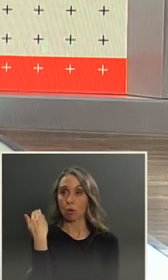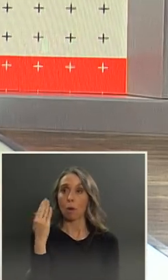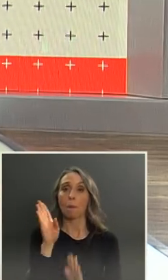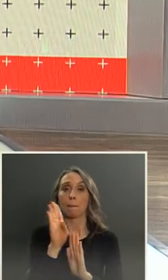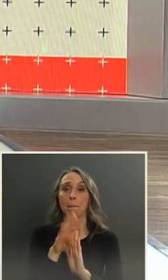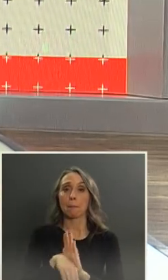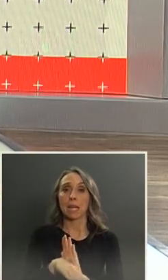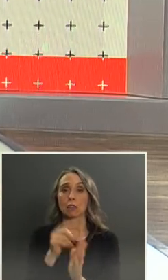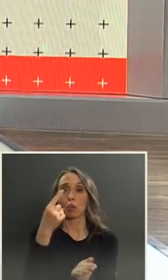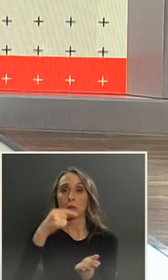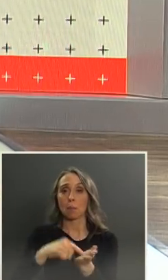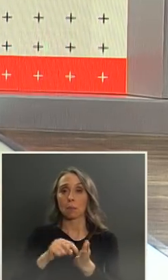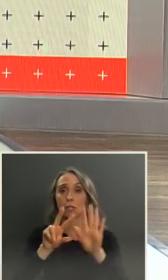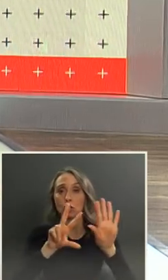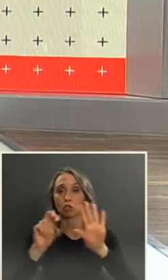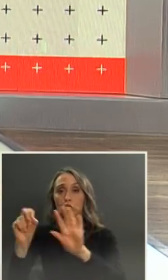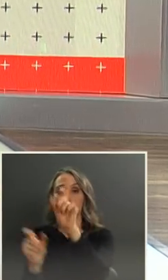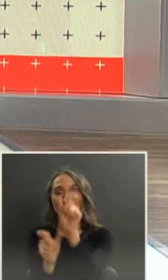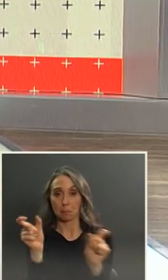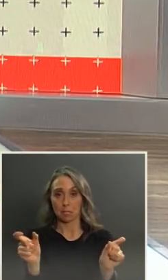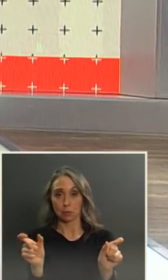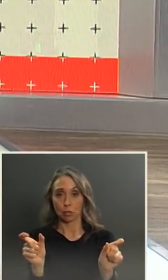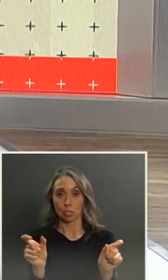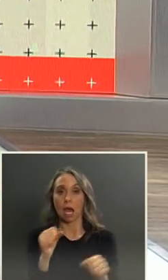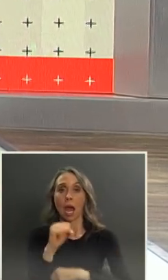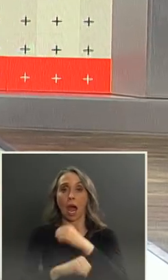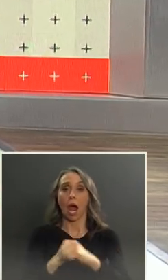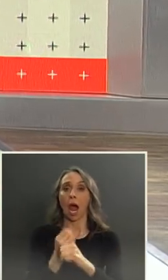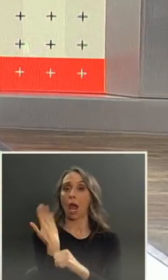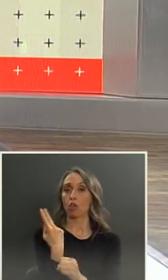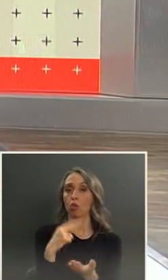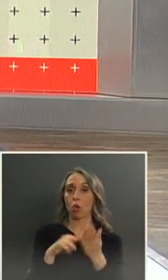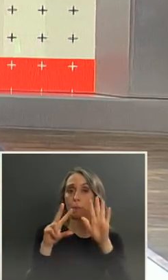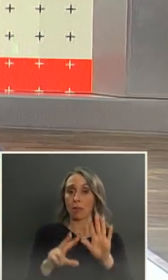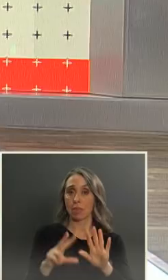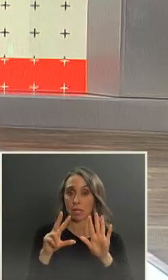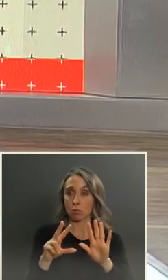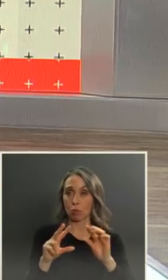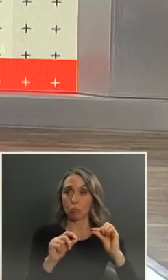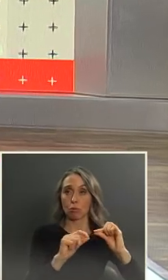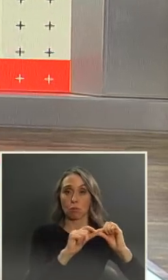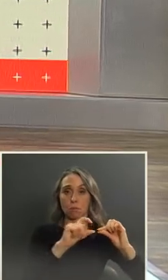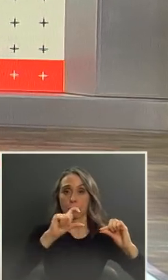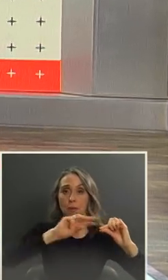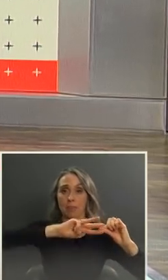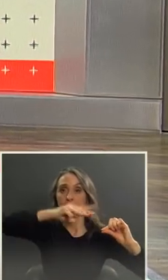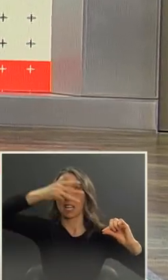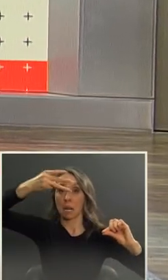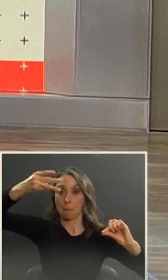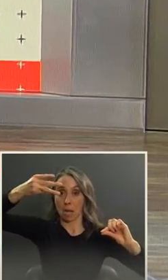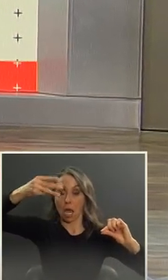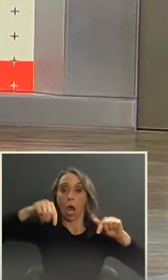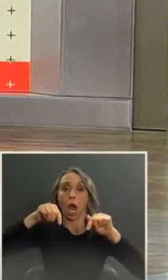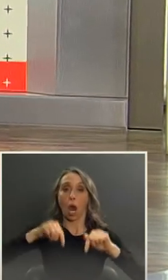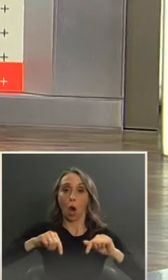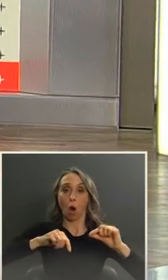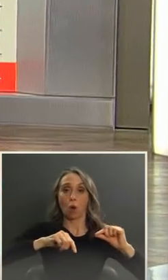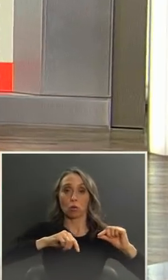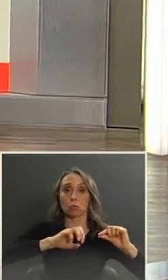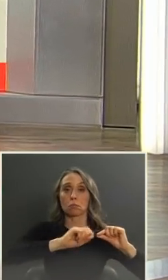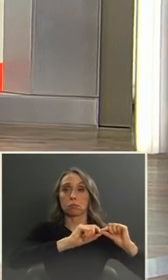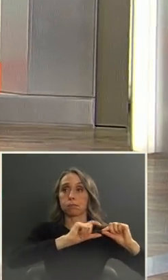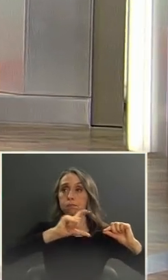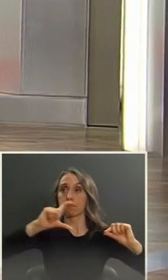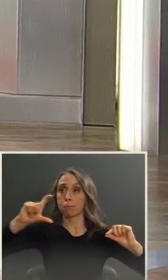ser 1.800 personas. En 2018, la cifra ya se triplicaba. Y hoy llegamos a esto.